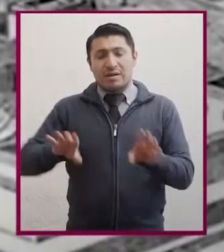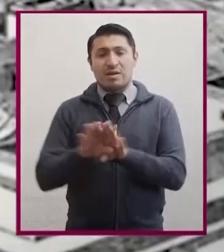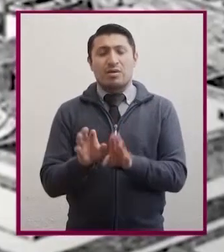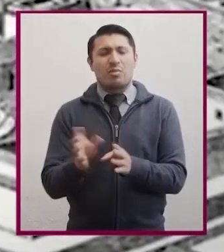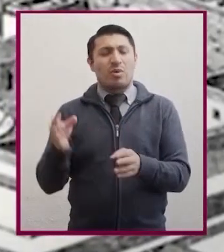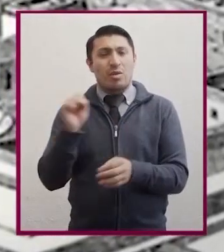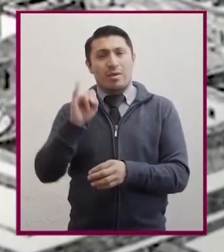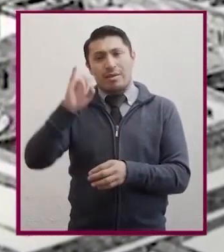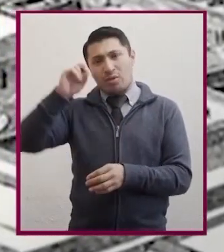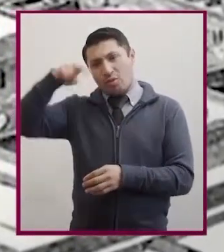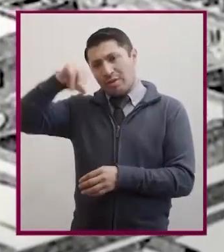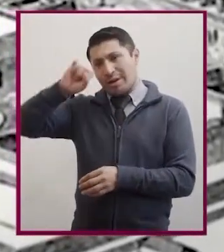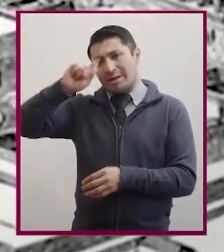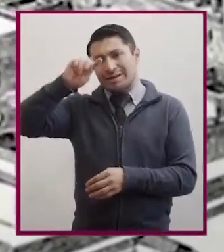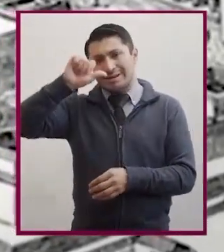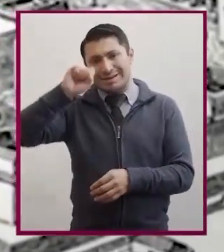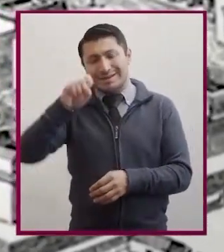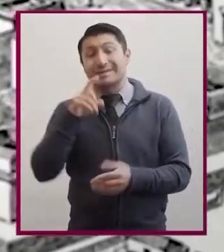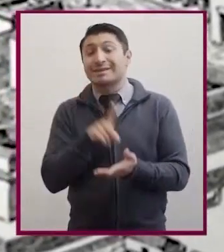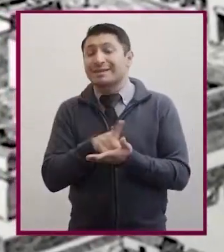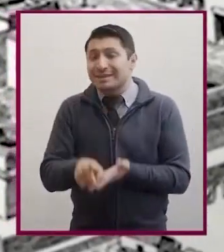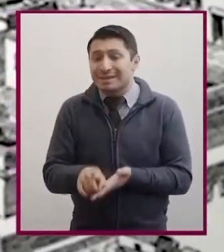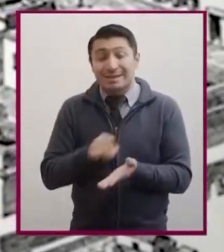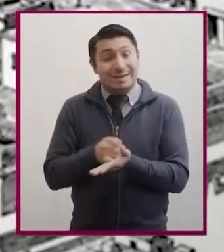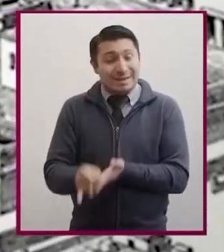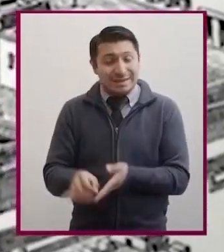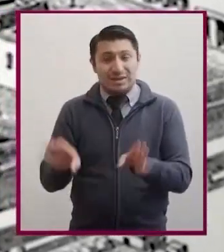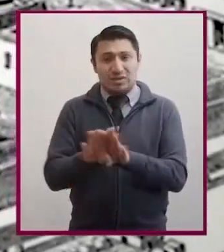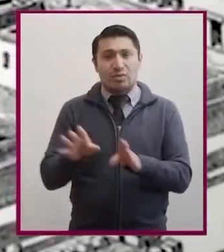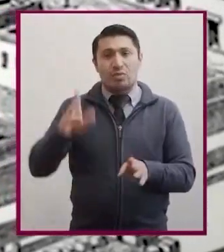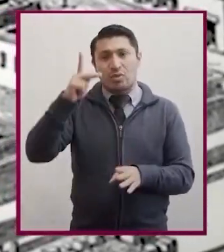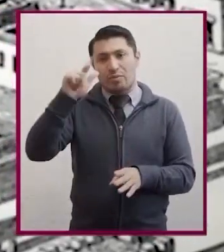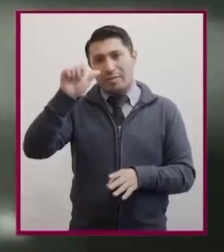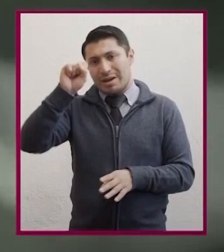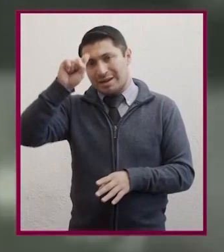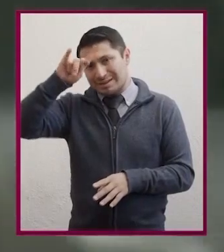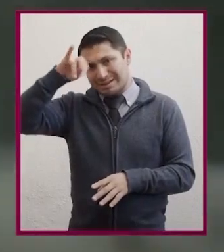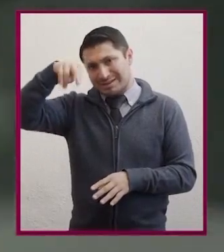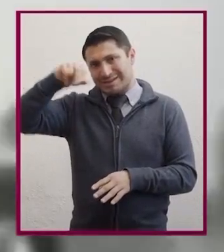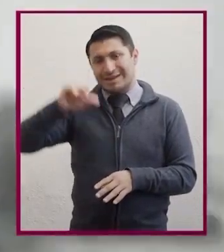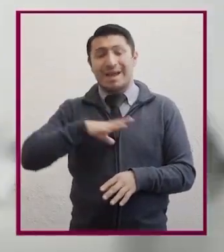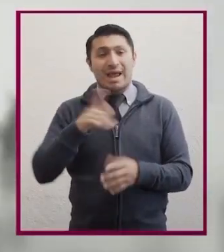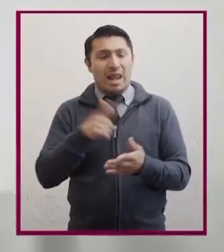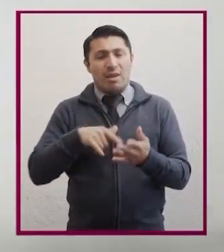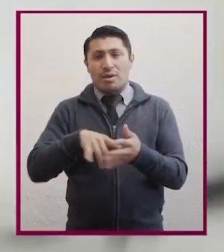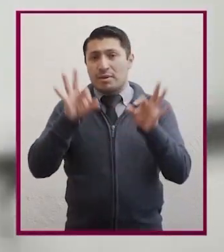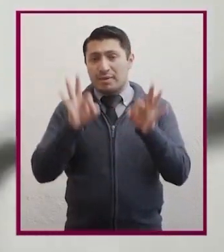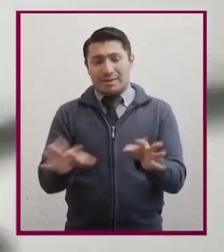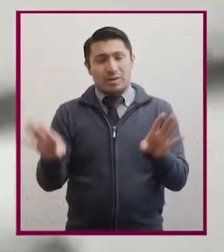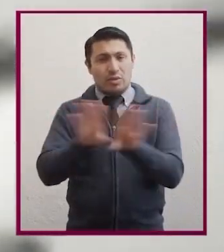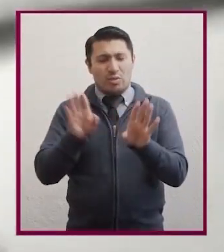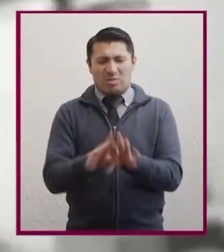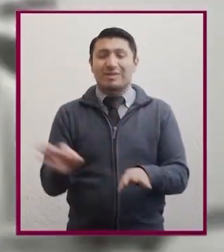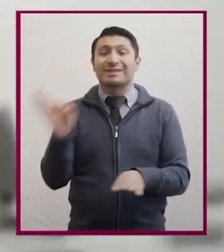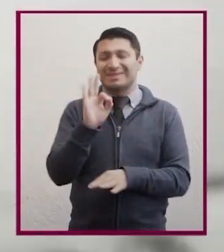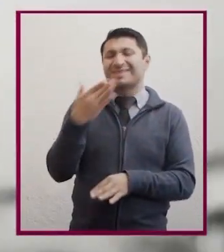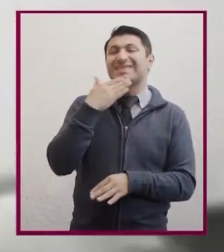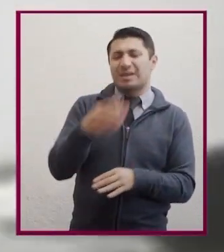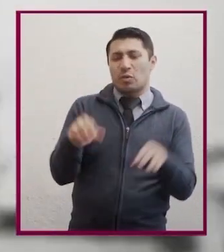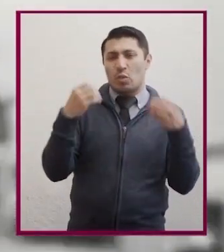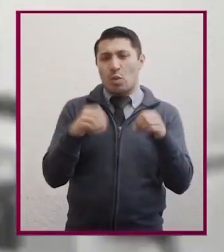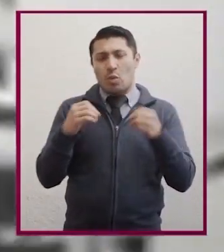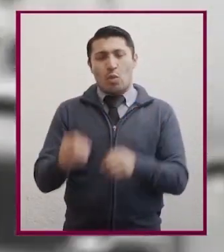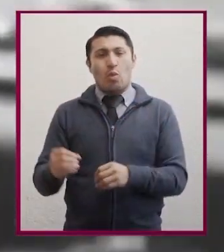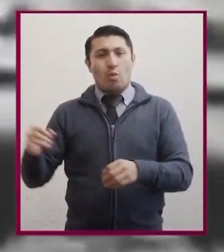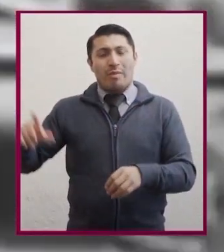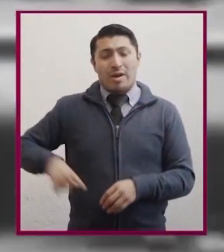los sionistas decidieron que la región de Palestina era el lugar indicado. Para ello calcularon que si bien estaba ocupada por el